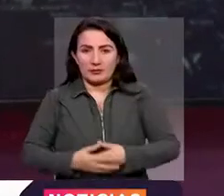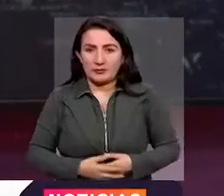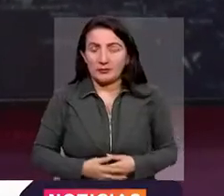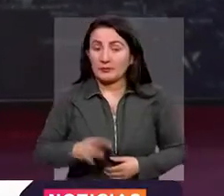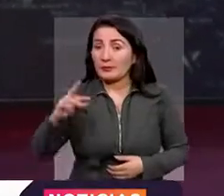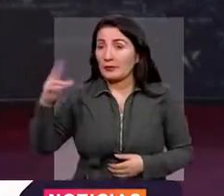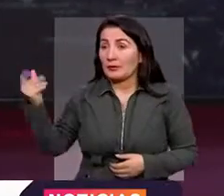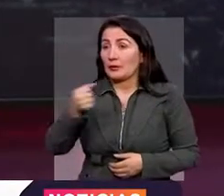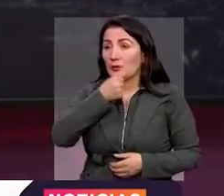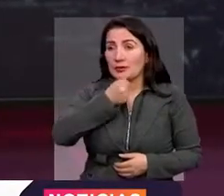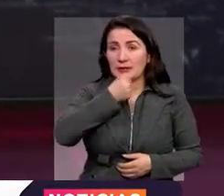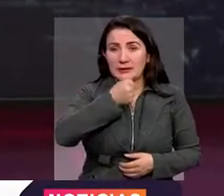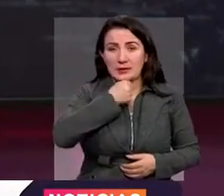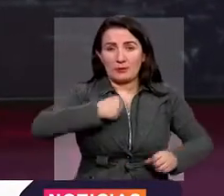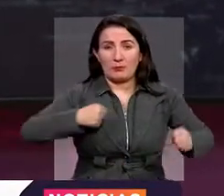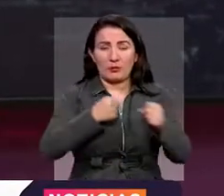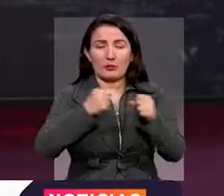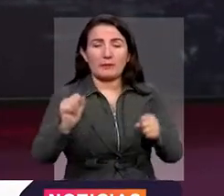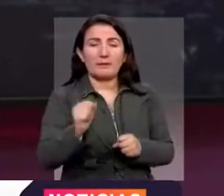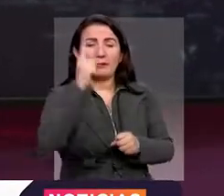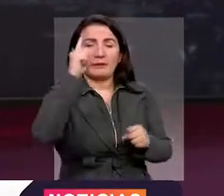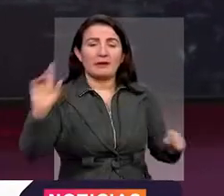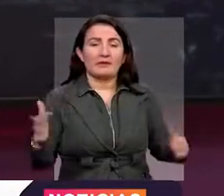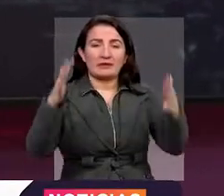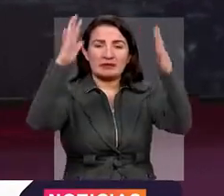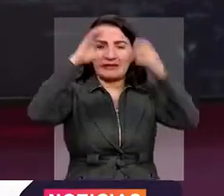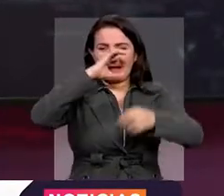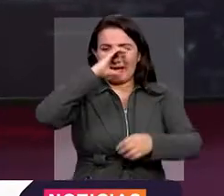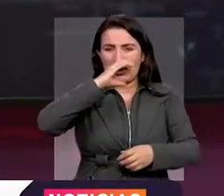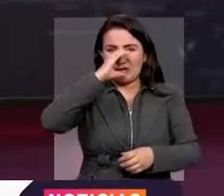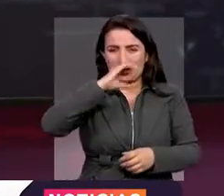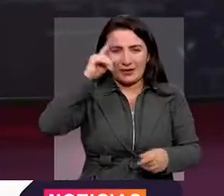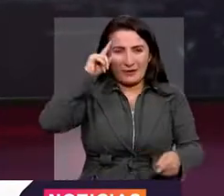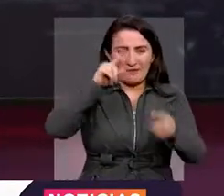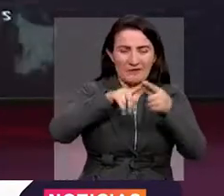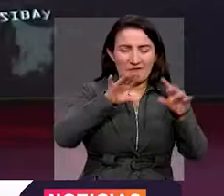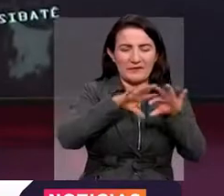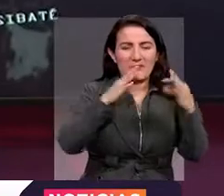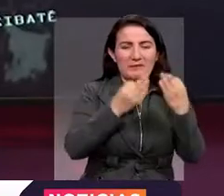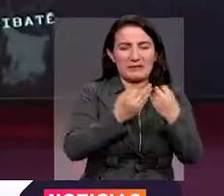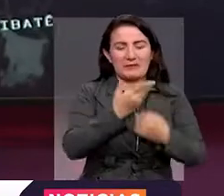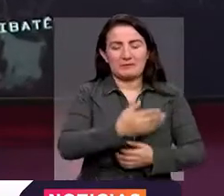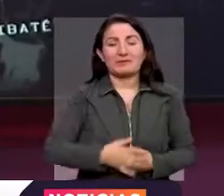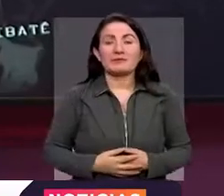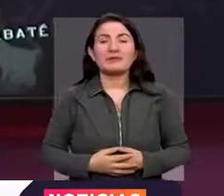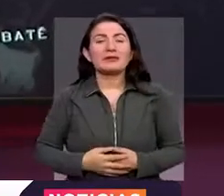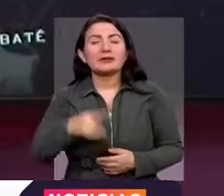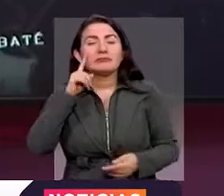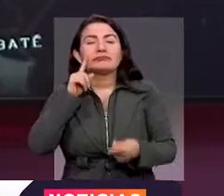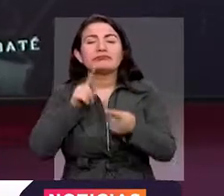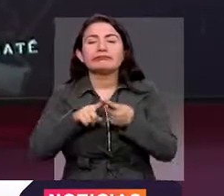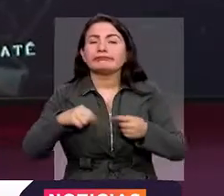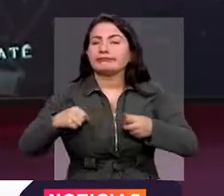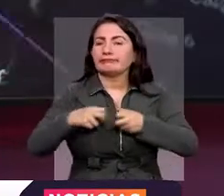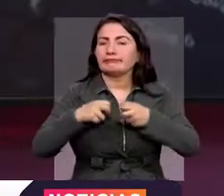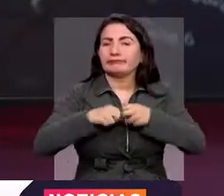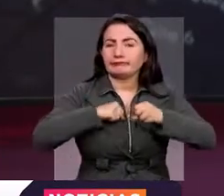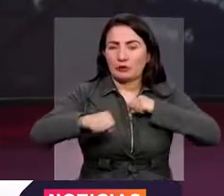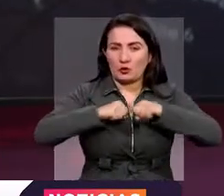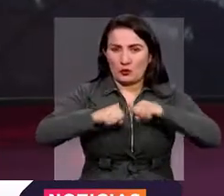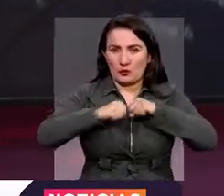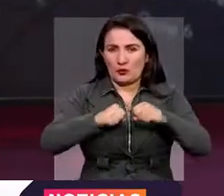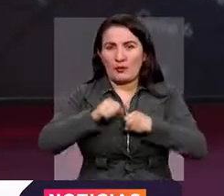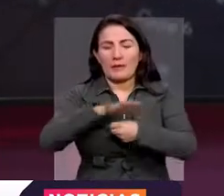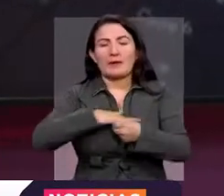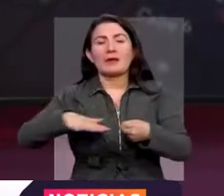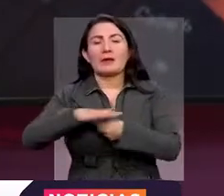En otras noticias, en Bogotá se vivió el primer festival de la lechona dirigido a familias y comensales de la ciudad, buscando la reactivación económica de este